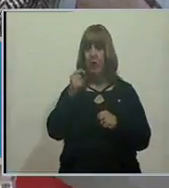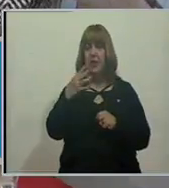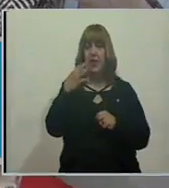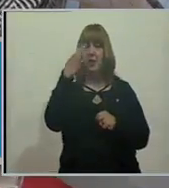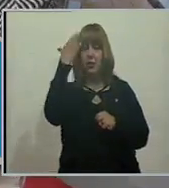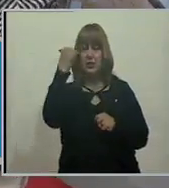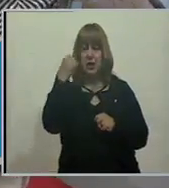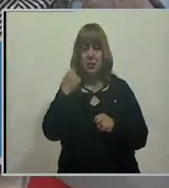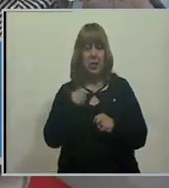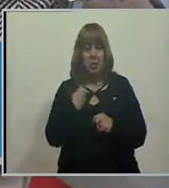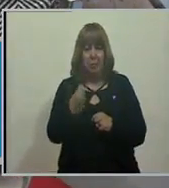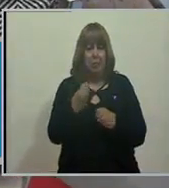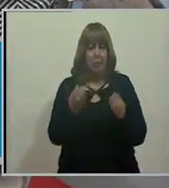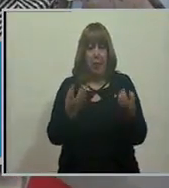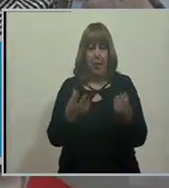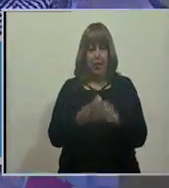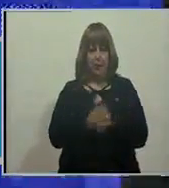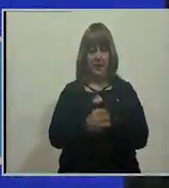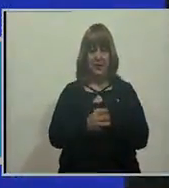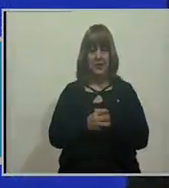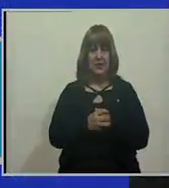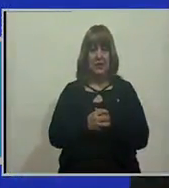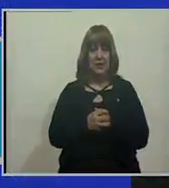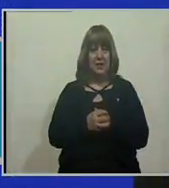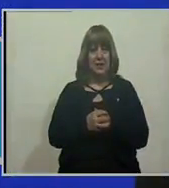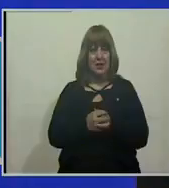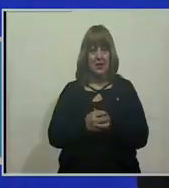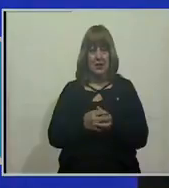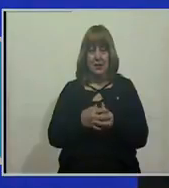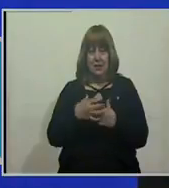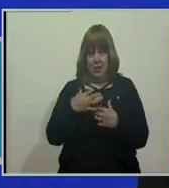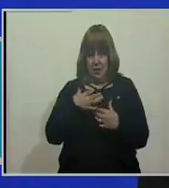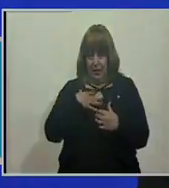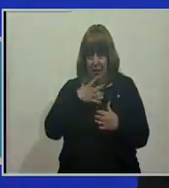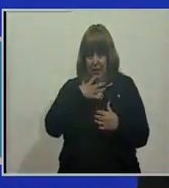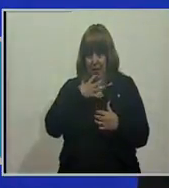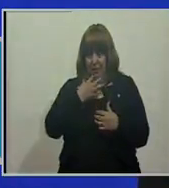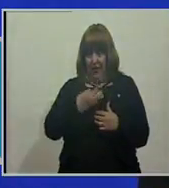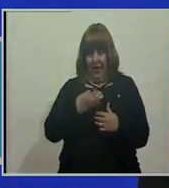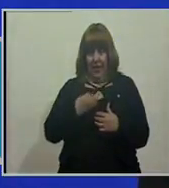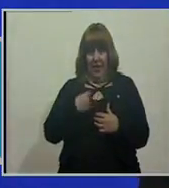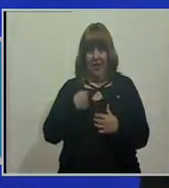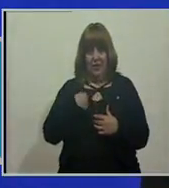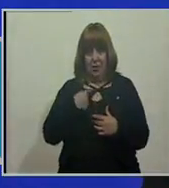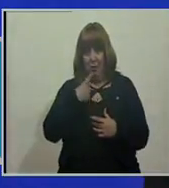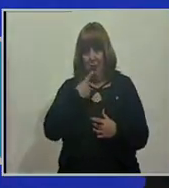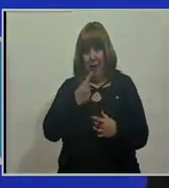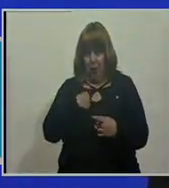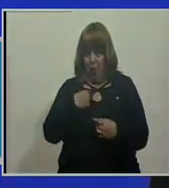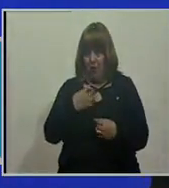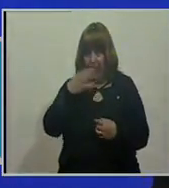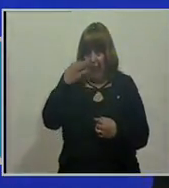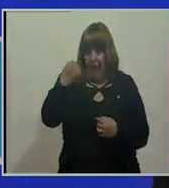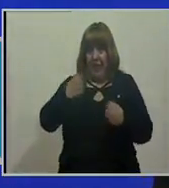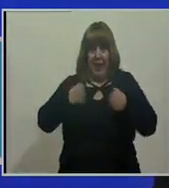sentís que podés dejar en la gente? Y la verdad es que, bueno, sí, para mí era una buena pregunta también, uh-huh,